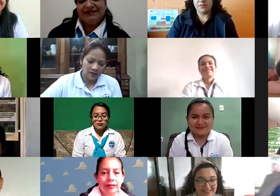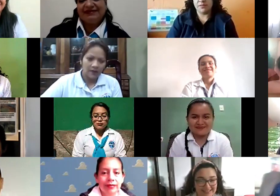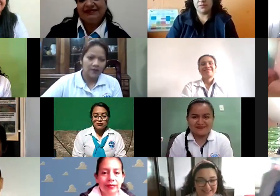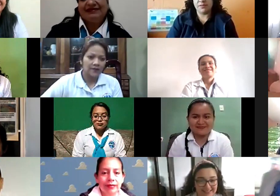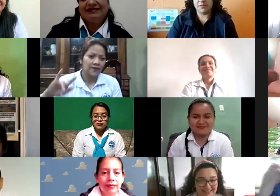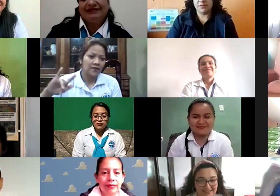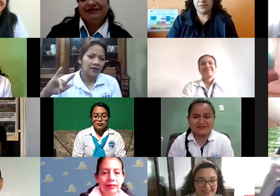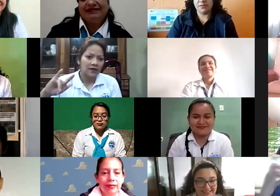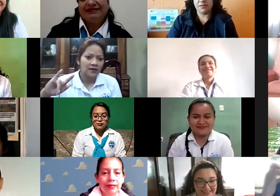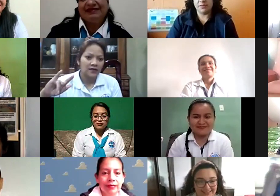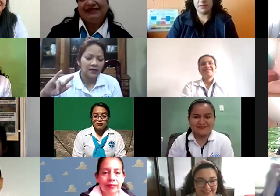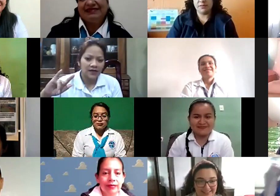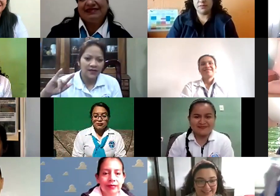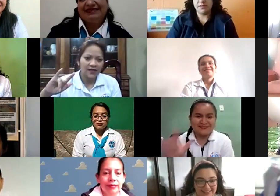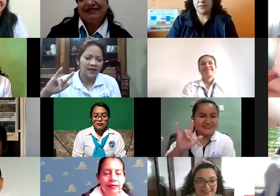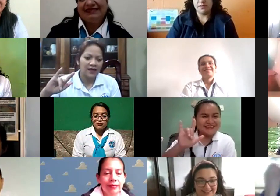1, 2 y 3.